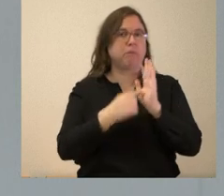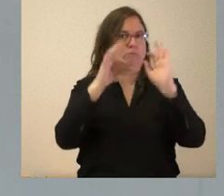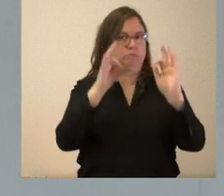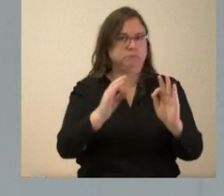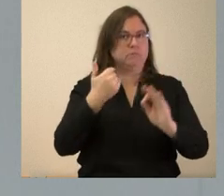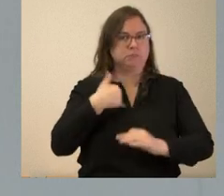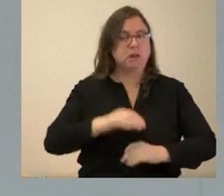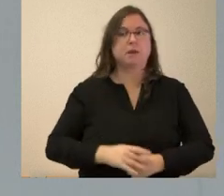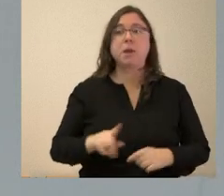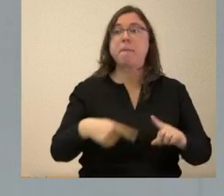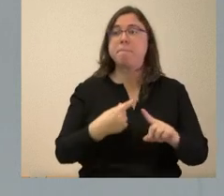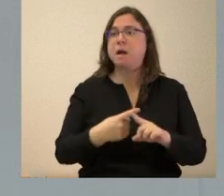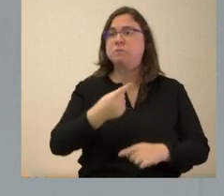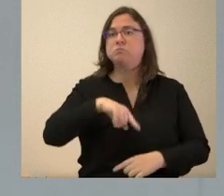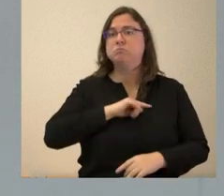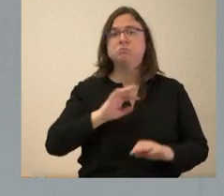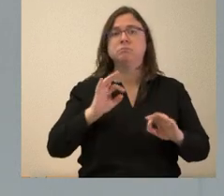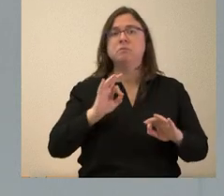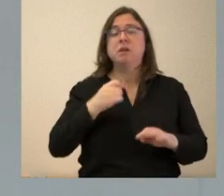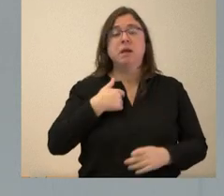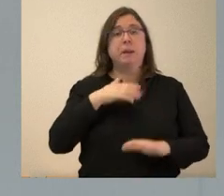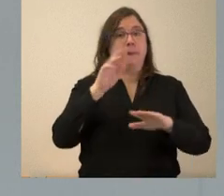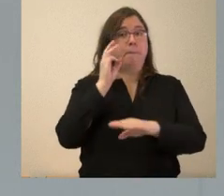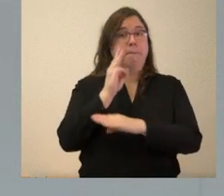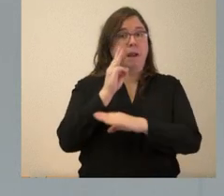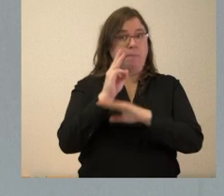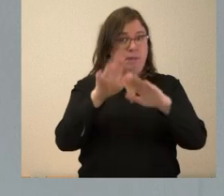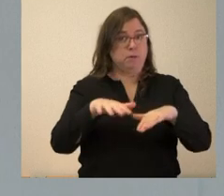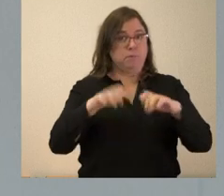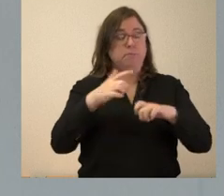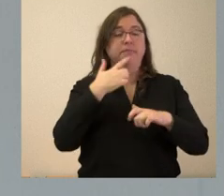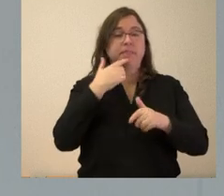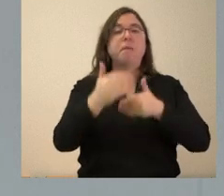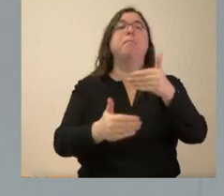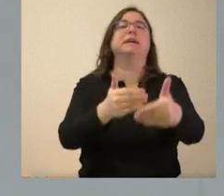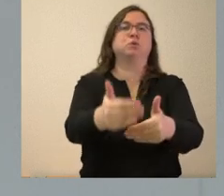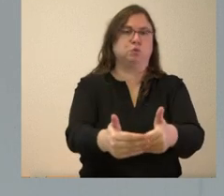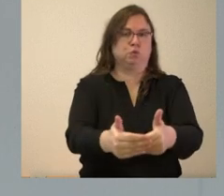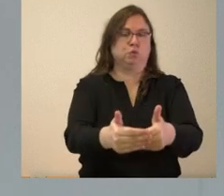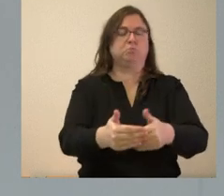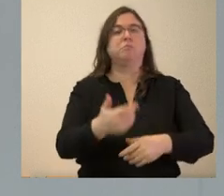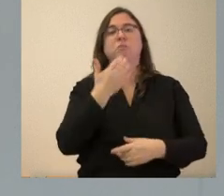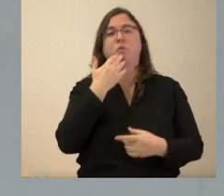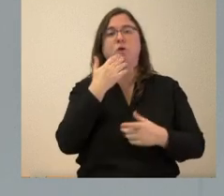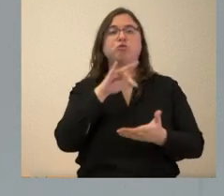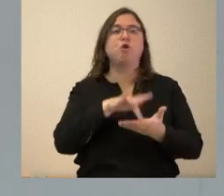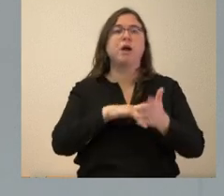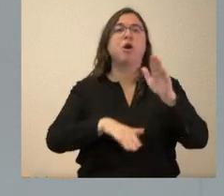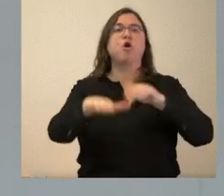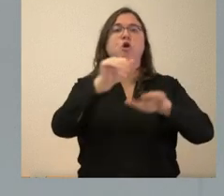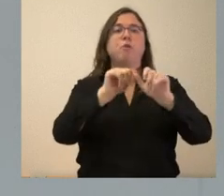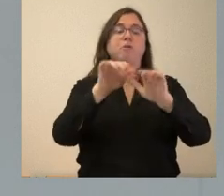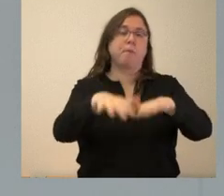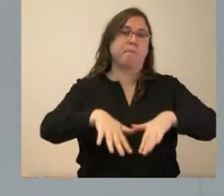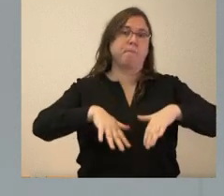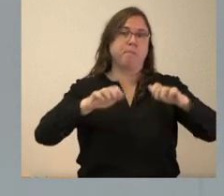ha sido planteado Y desde ese punto de vista Pues será el parlamento el que establezca los siguientes pasos el fijar la convocatoria del pleno de